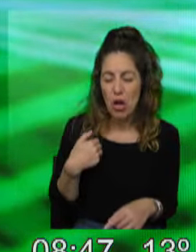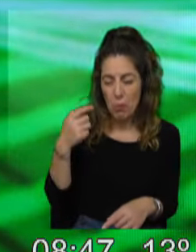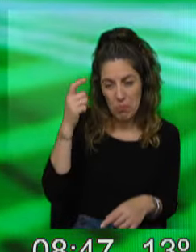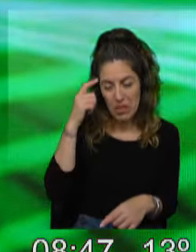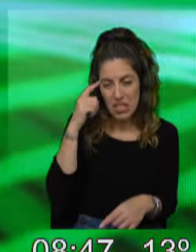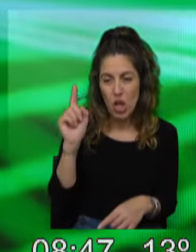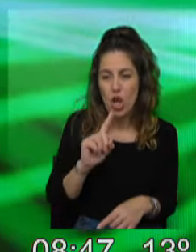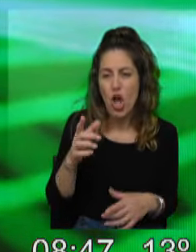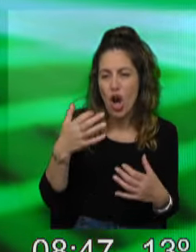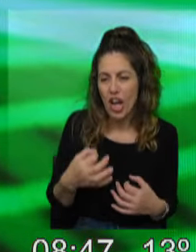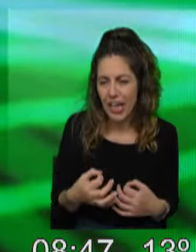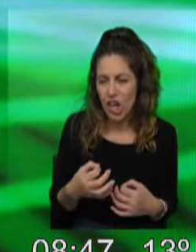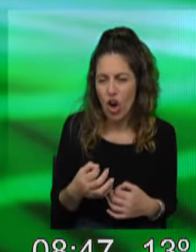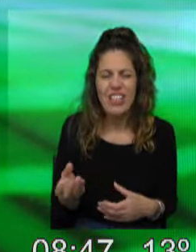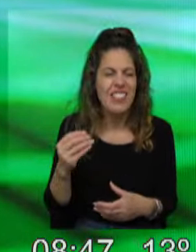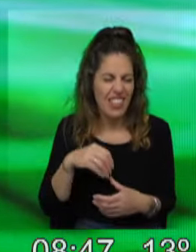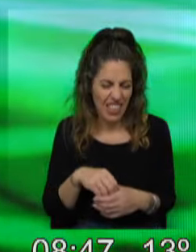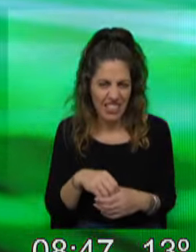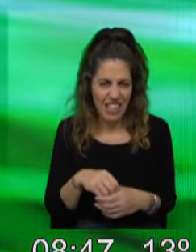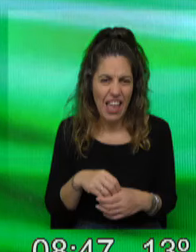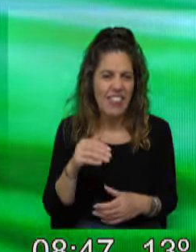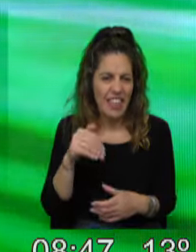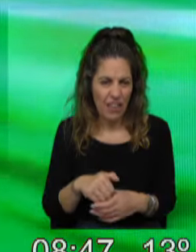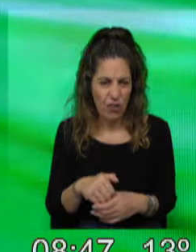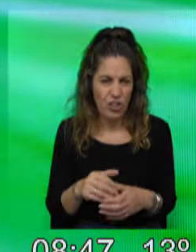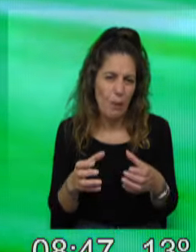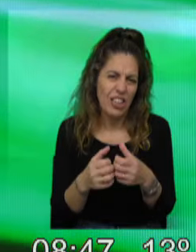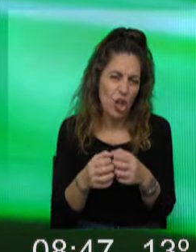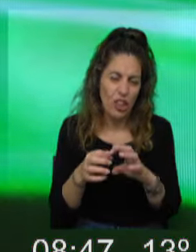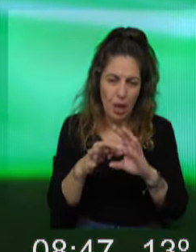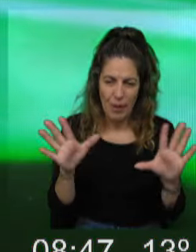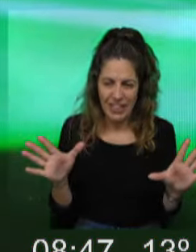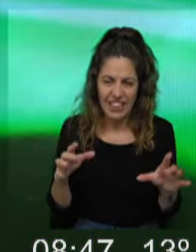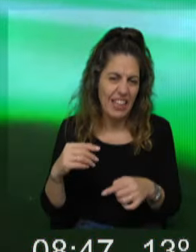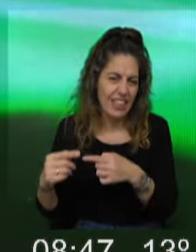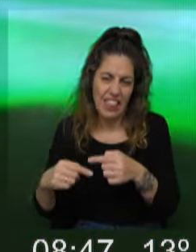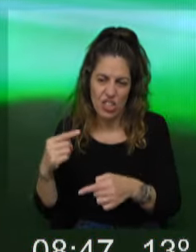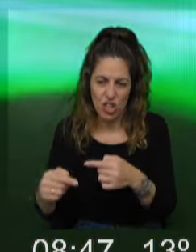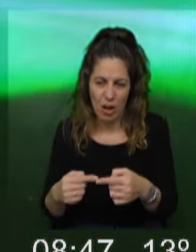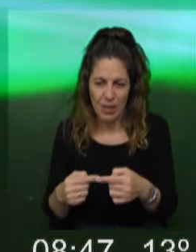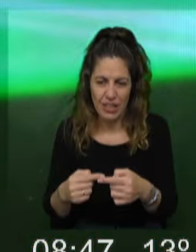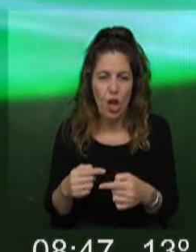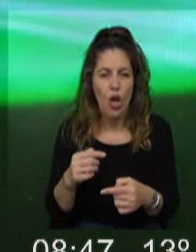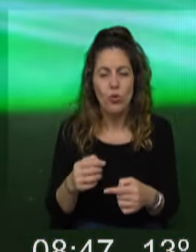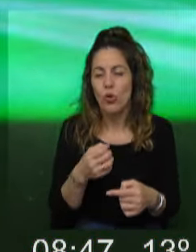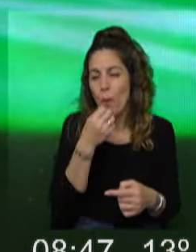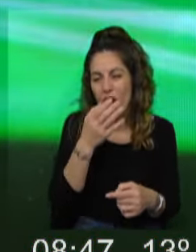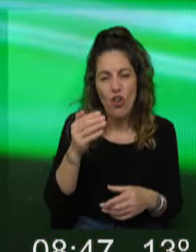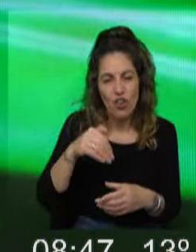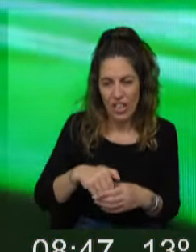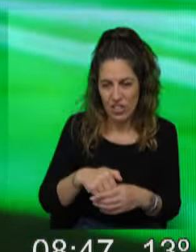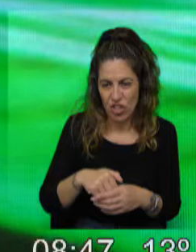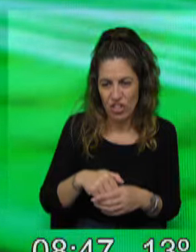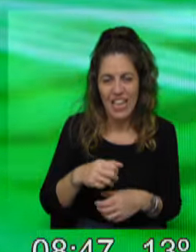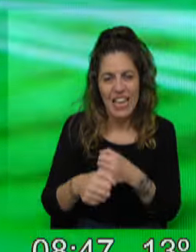no no creo que tenga demasiada incidencia el hecho de que vote partido independiente tradicionalmente incluso cuando tuvo su mejor votación en